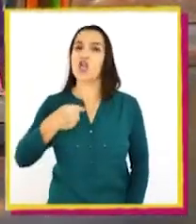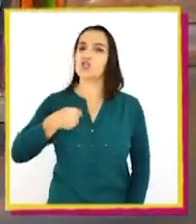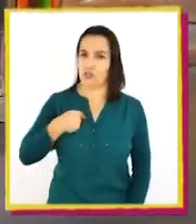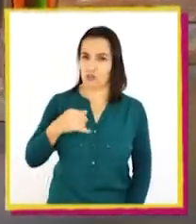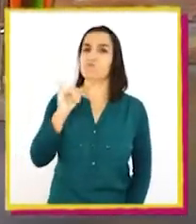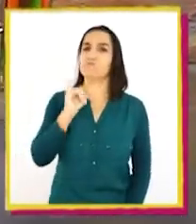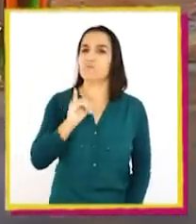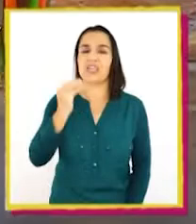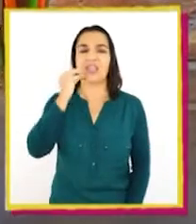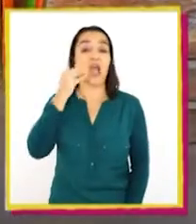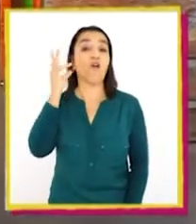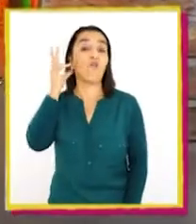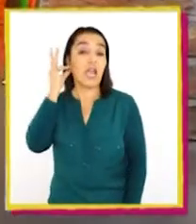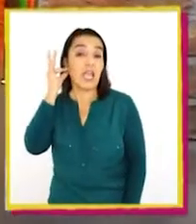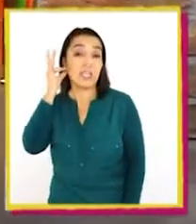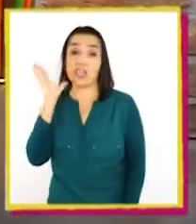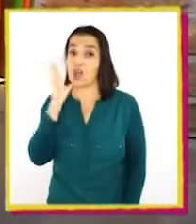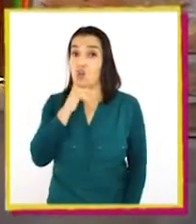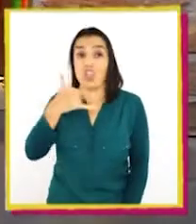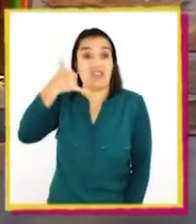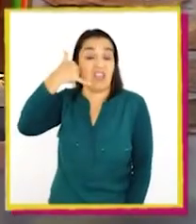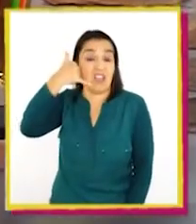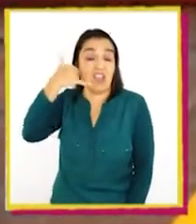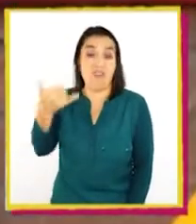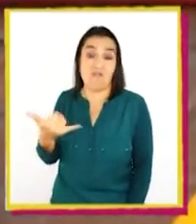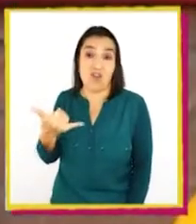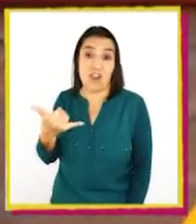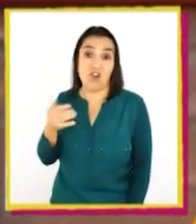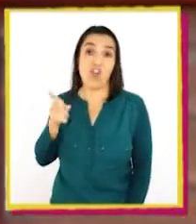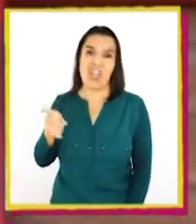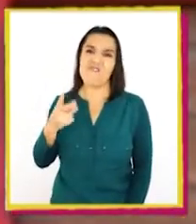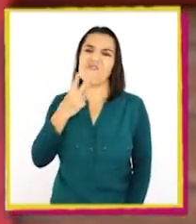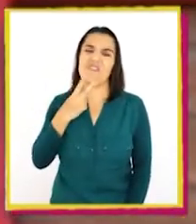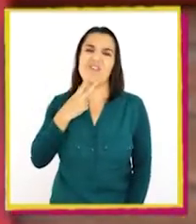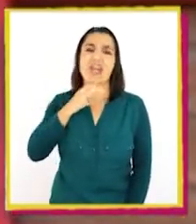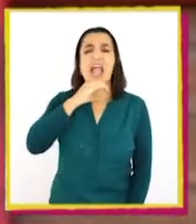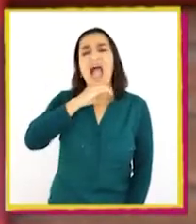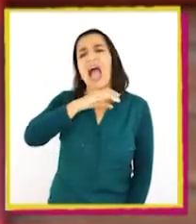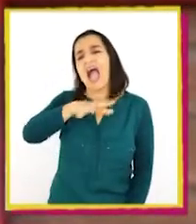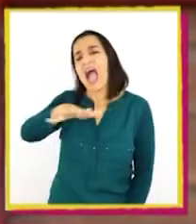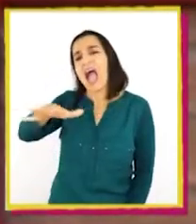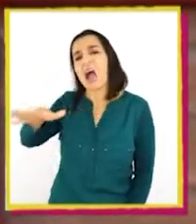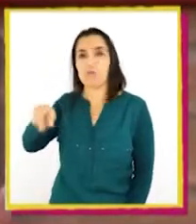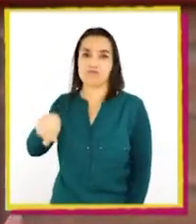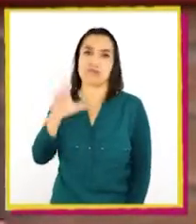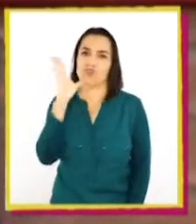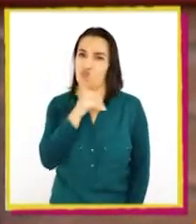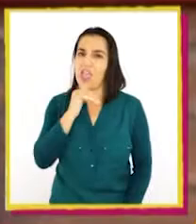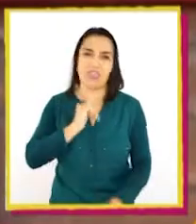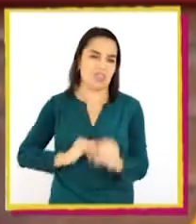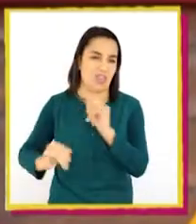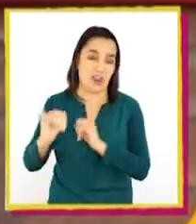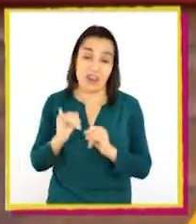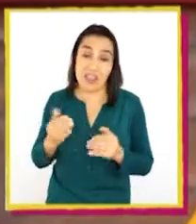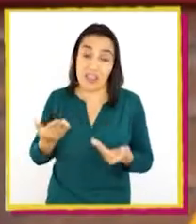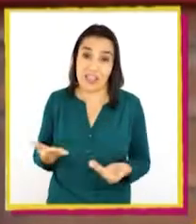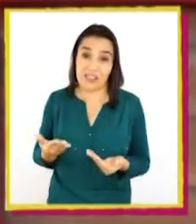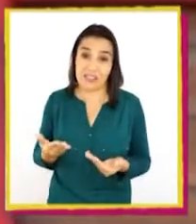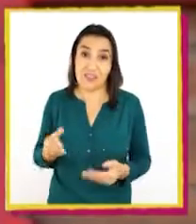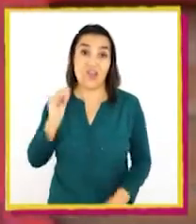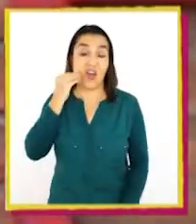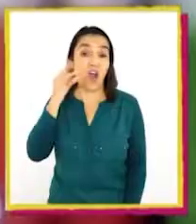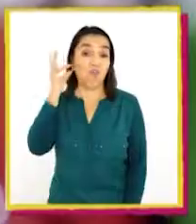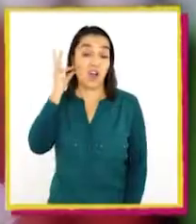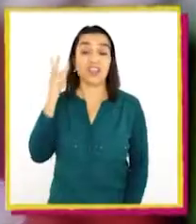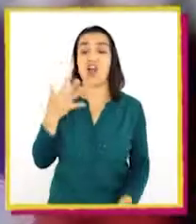lo hago porque mi abuelita Irma no tiene teléfono. Además, ella vive en el campo y en esa zona no llega internet. Para